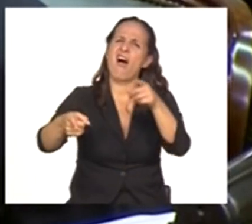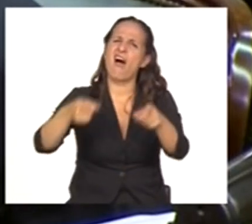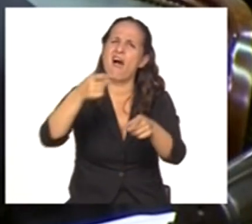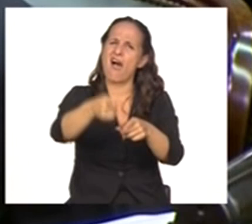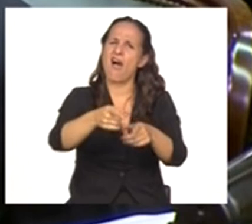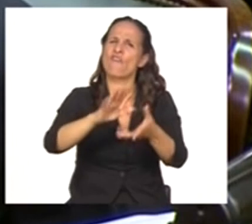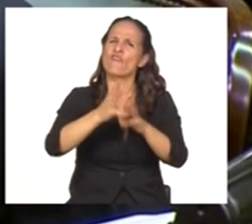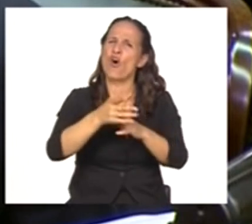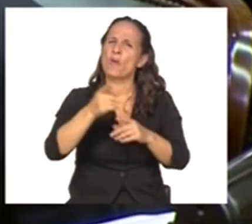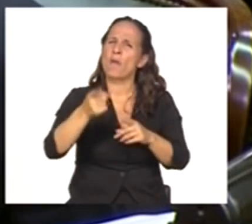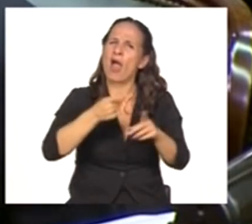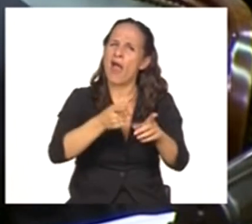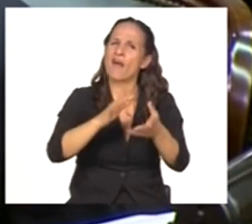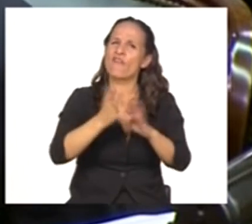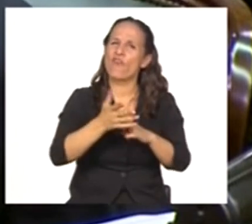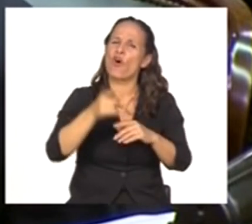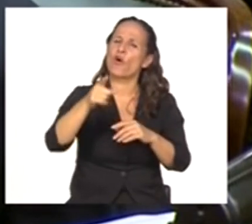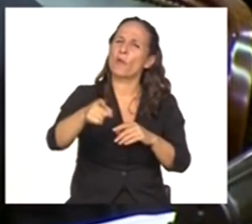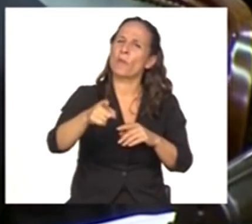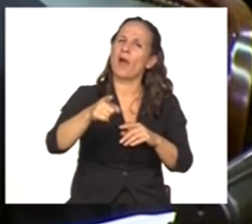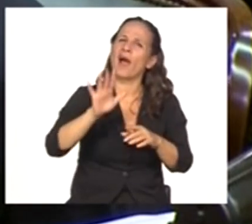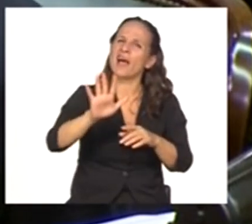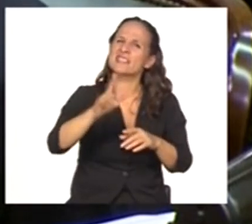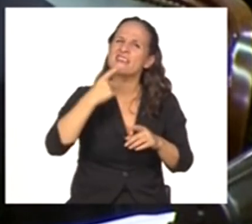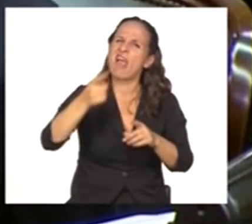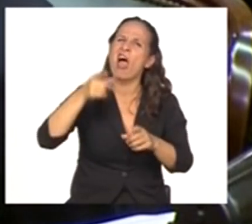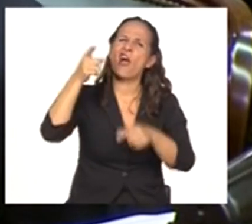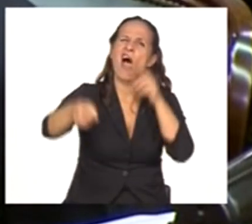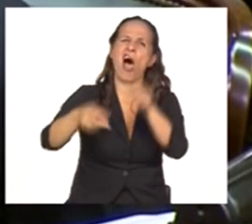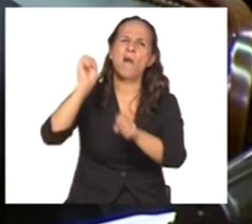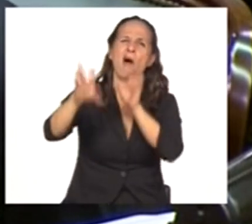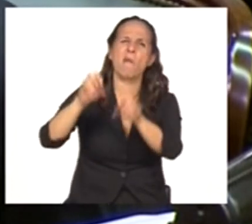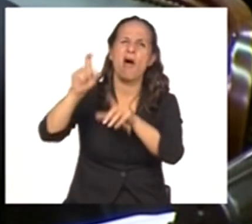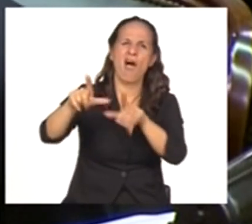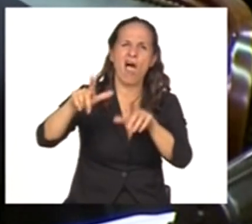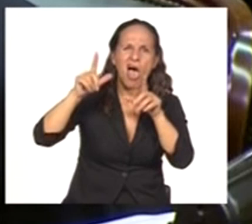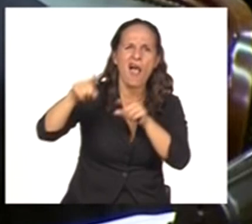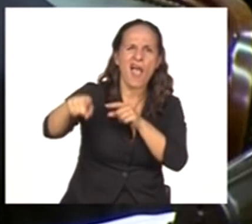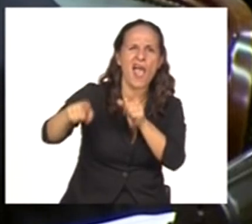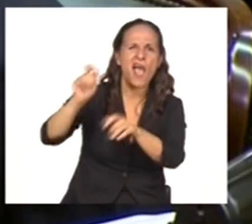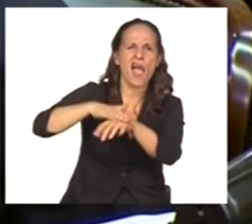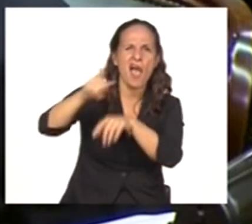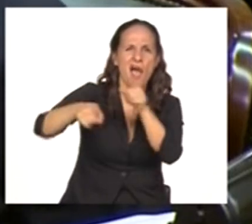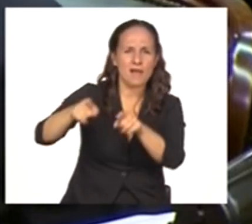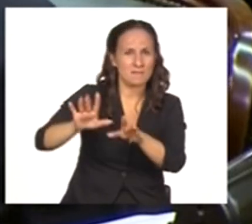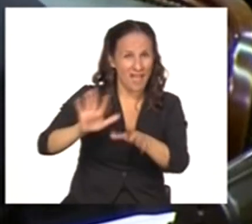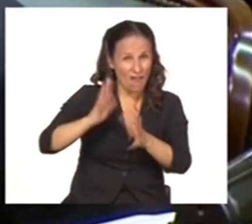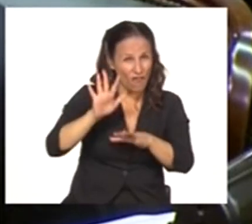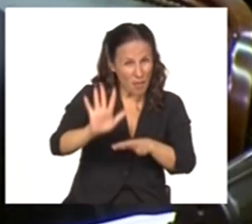perseguían, a los que escrachaban como práctica política. La verdad que no creemos que sea bueno para la democracia argentina ese tipo